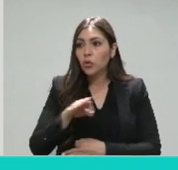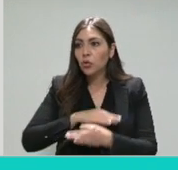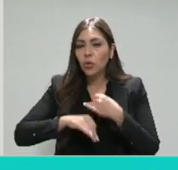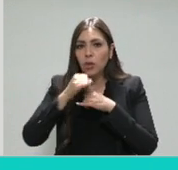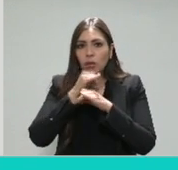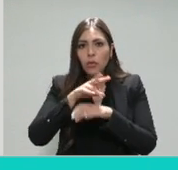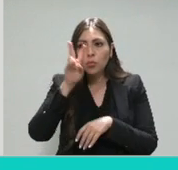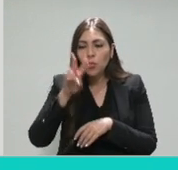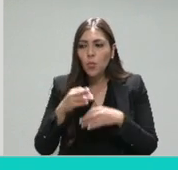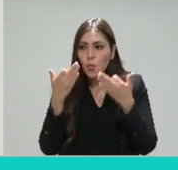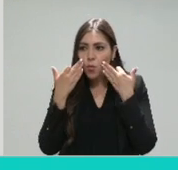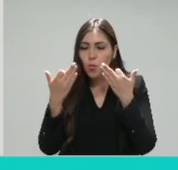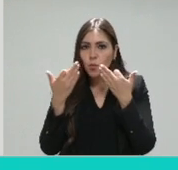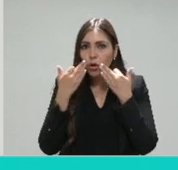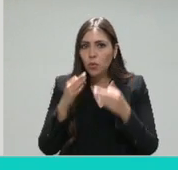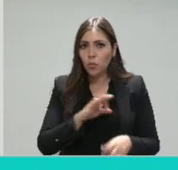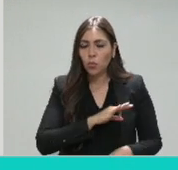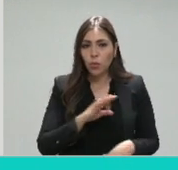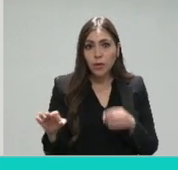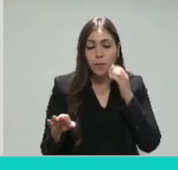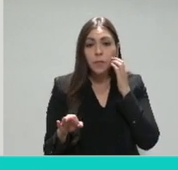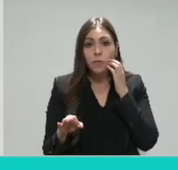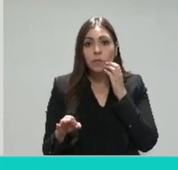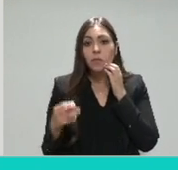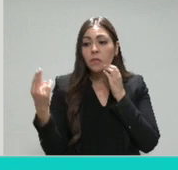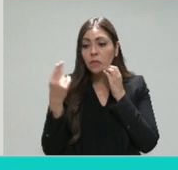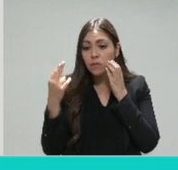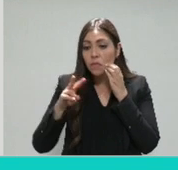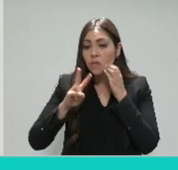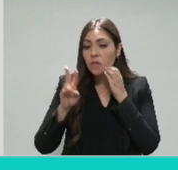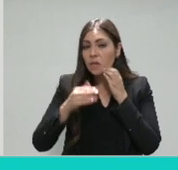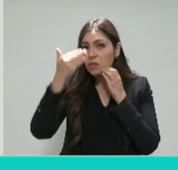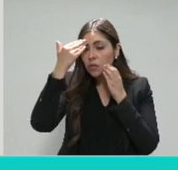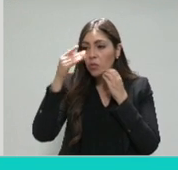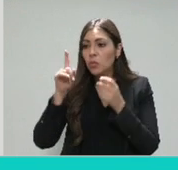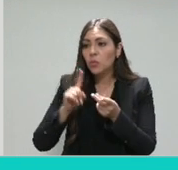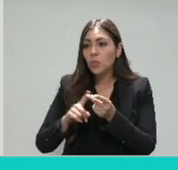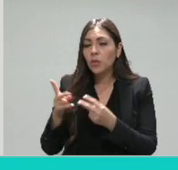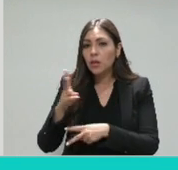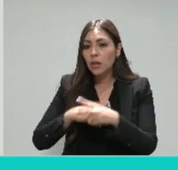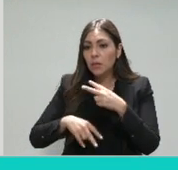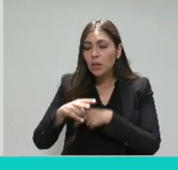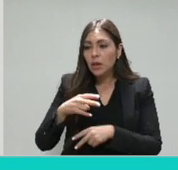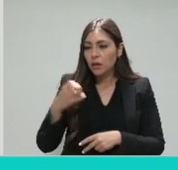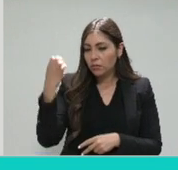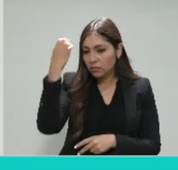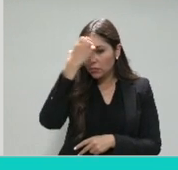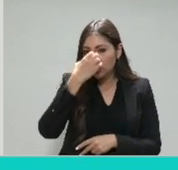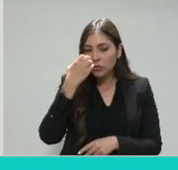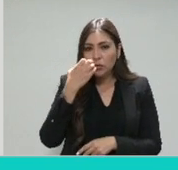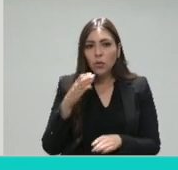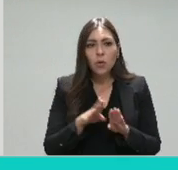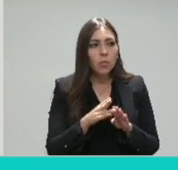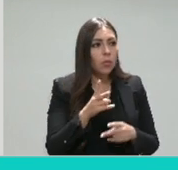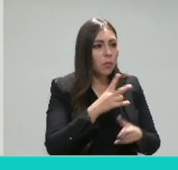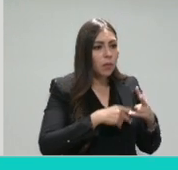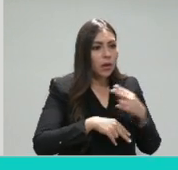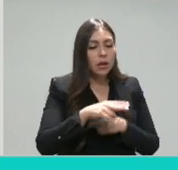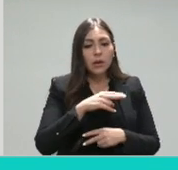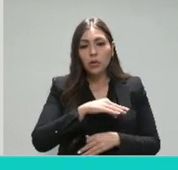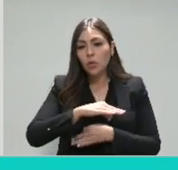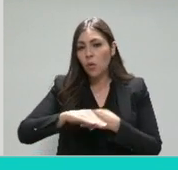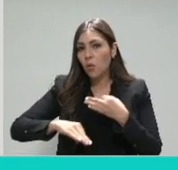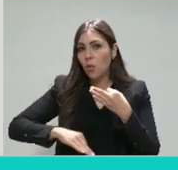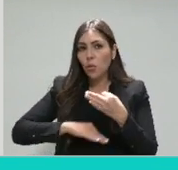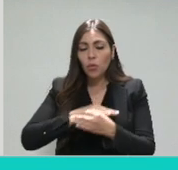comprobar, que debe ser posible examinar su origen y el método que se utilizó para generarla, ello con